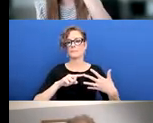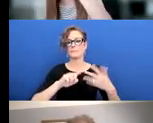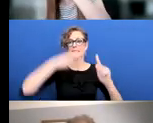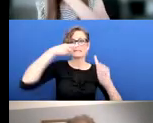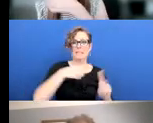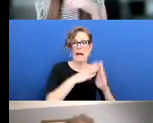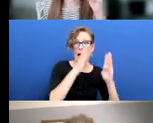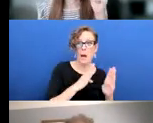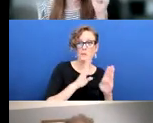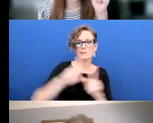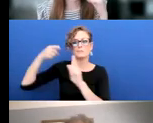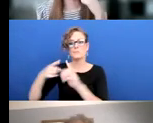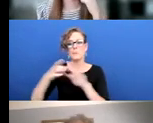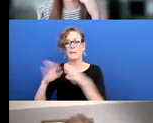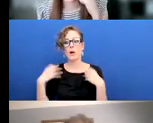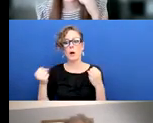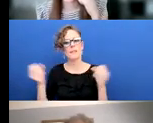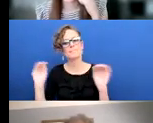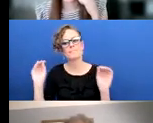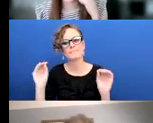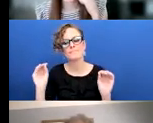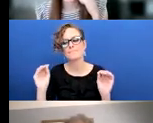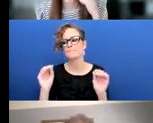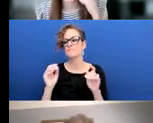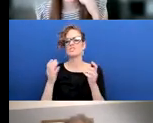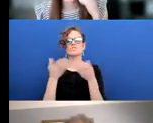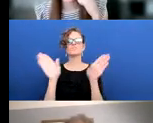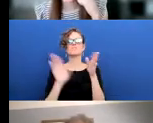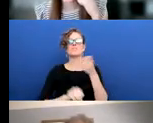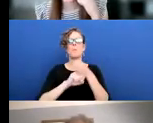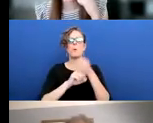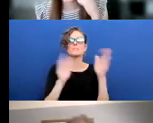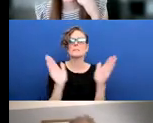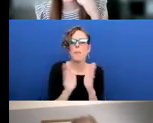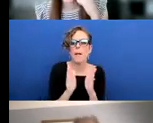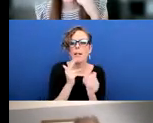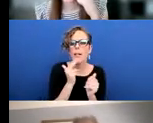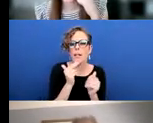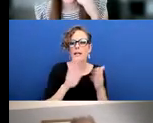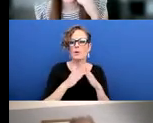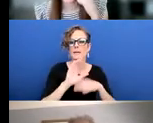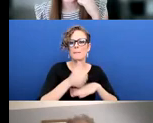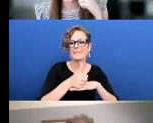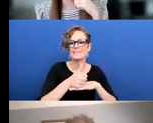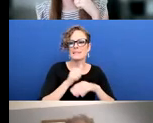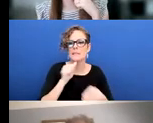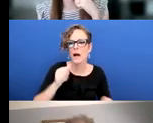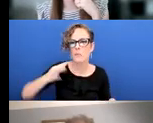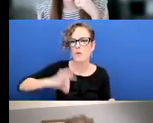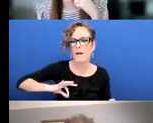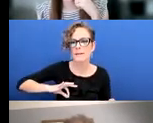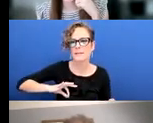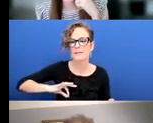no tiene un propósito muy definido, sino para apoyar